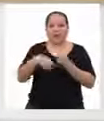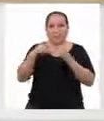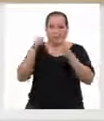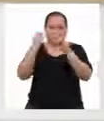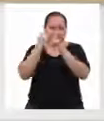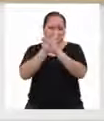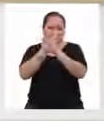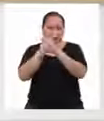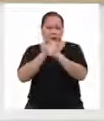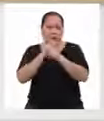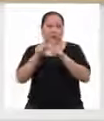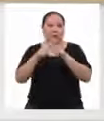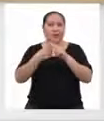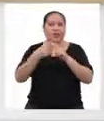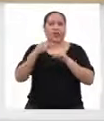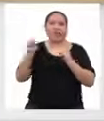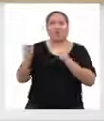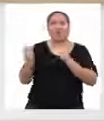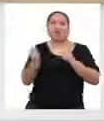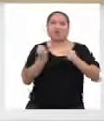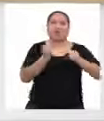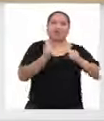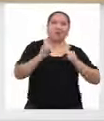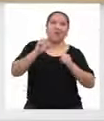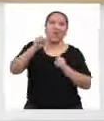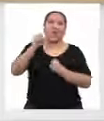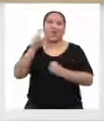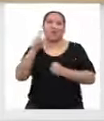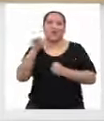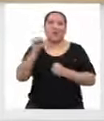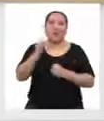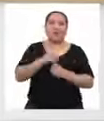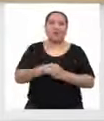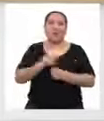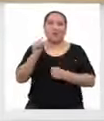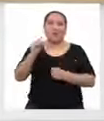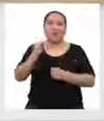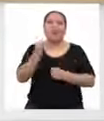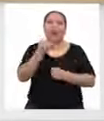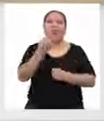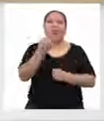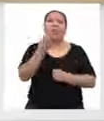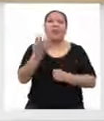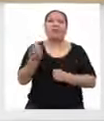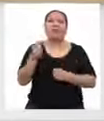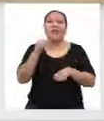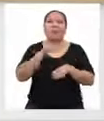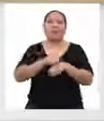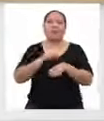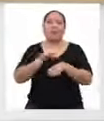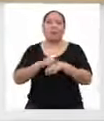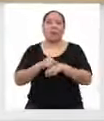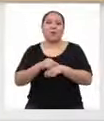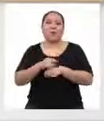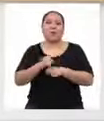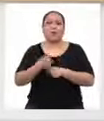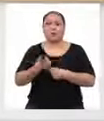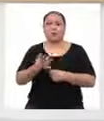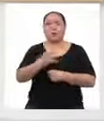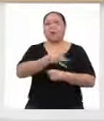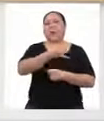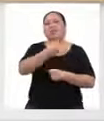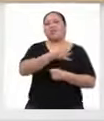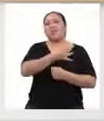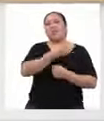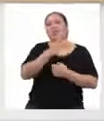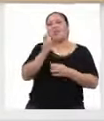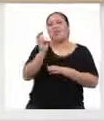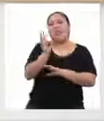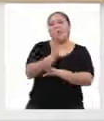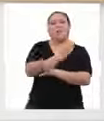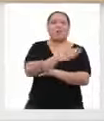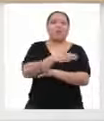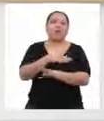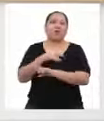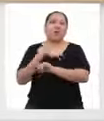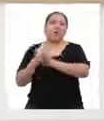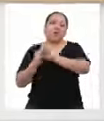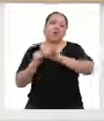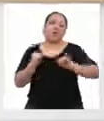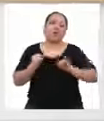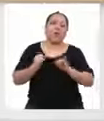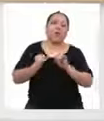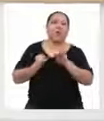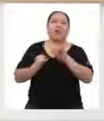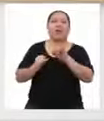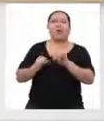Empecé con la salsa. Es como la matemática porque tienes que contar los tiempos, sentir el ritmo. Pie izquierdo